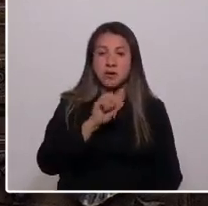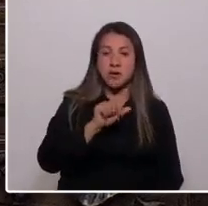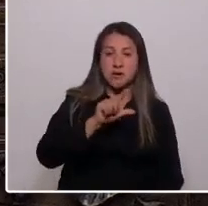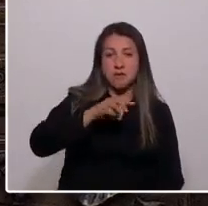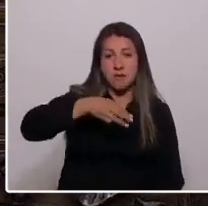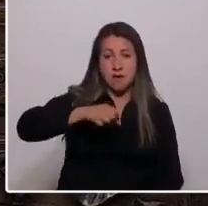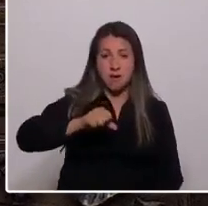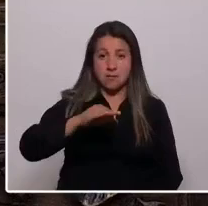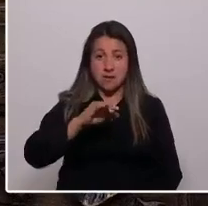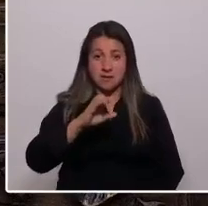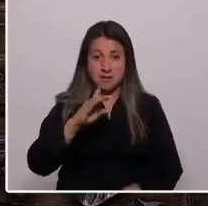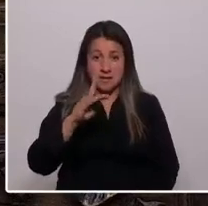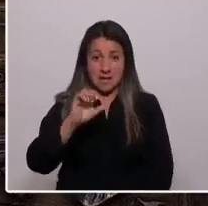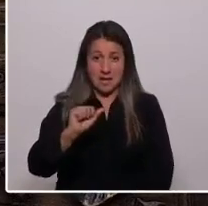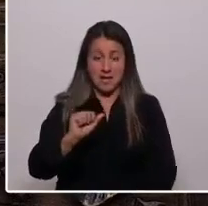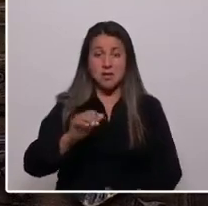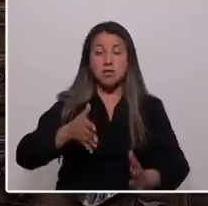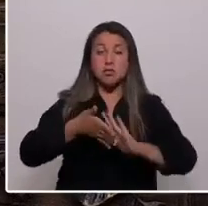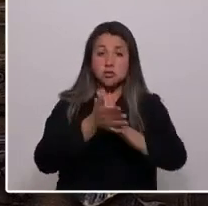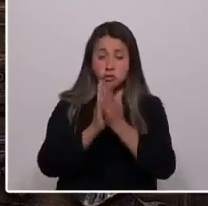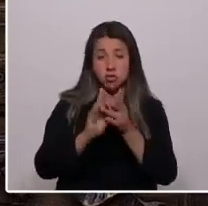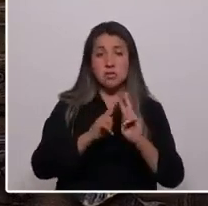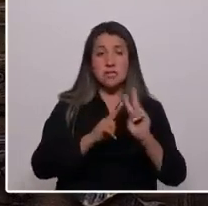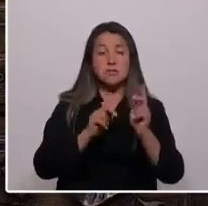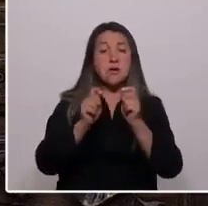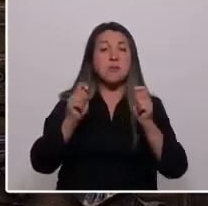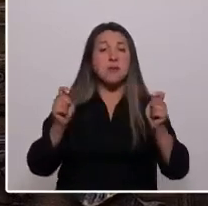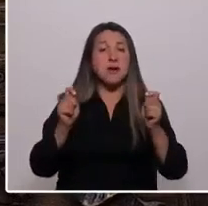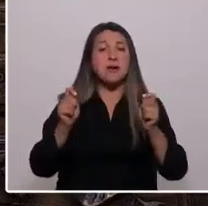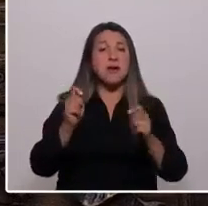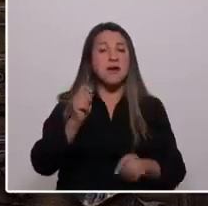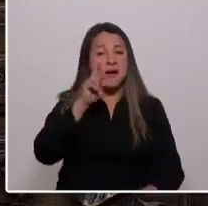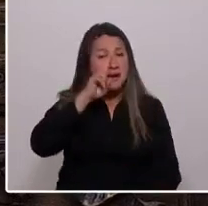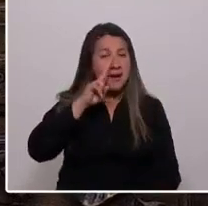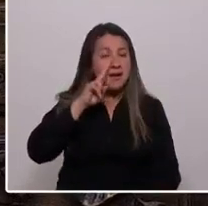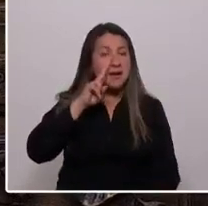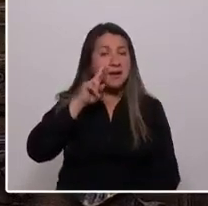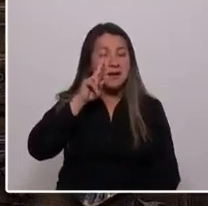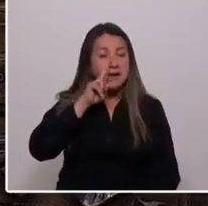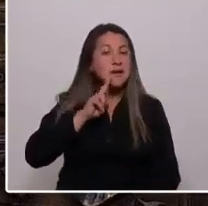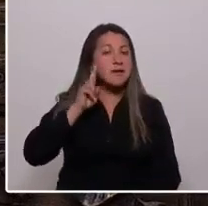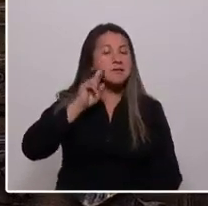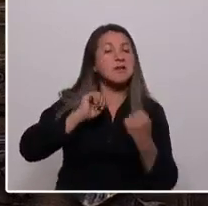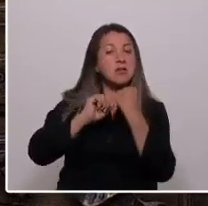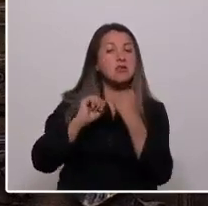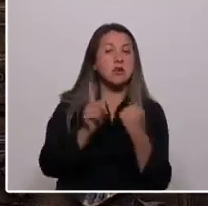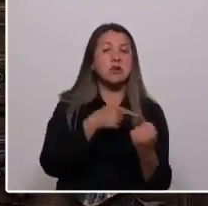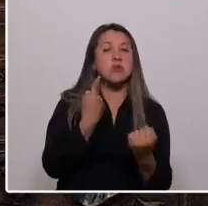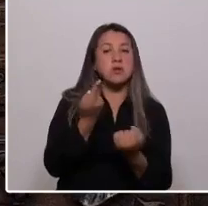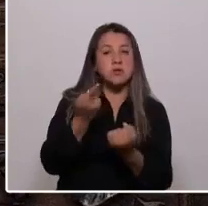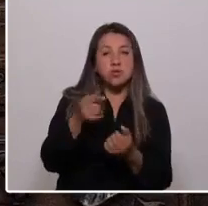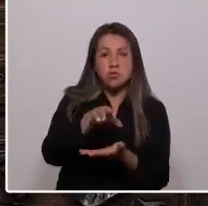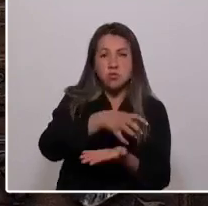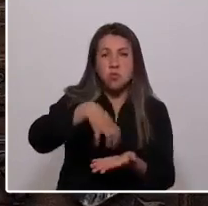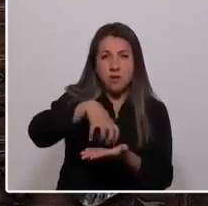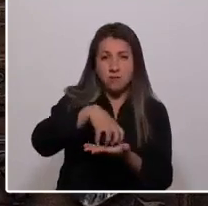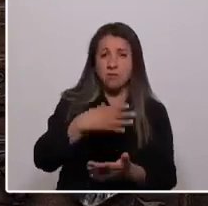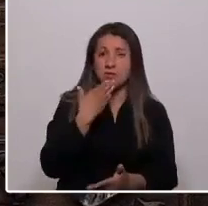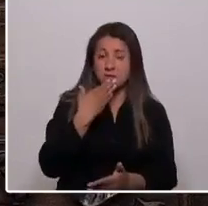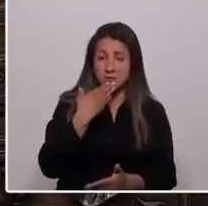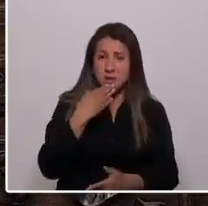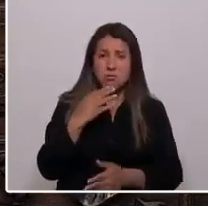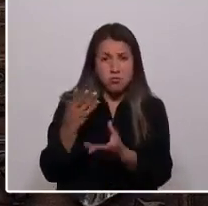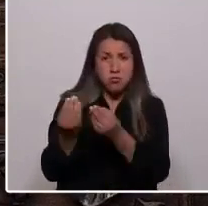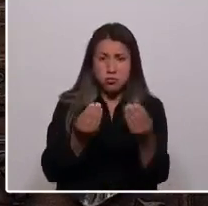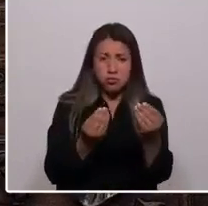hicieron campaña militar y racista contra nuestro pueblo aquí ahora de Cornelio Saavedra en esta carta aquí también hablamos